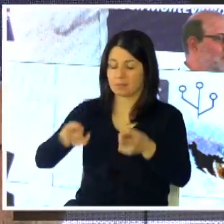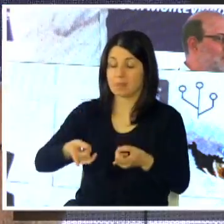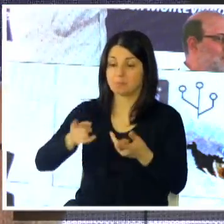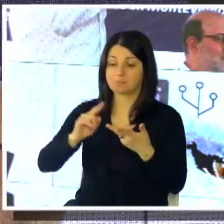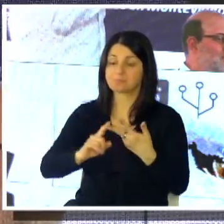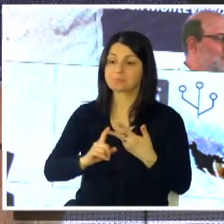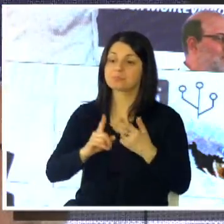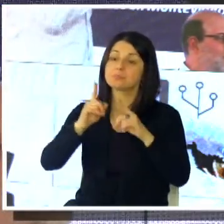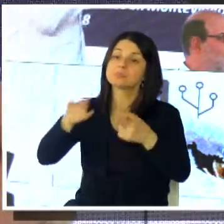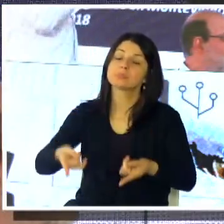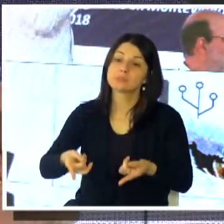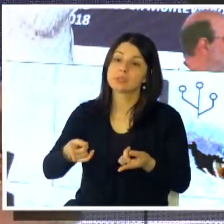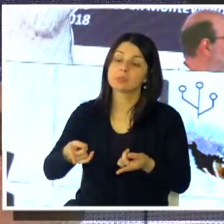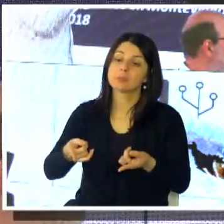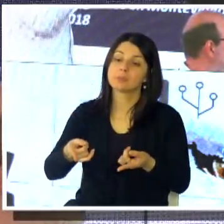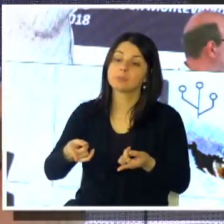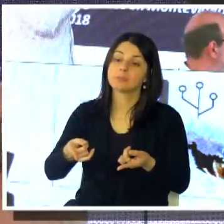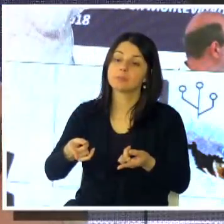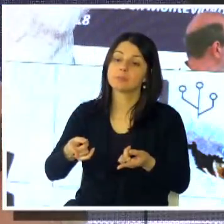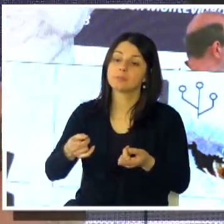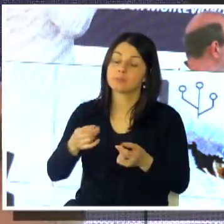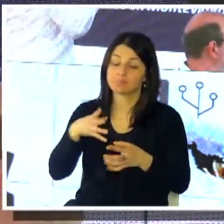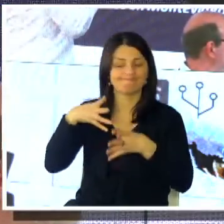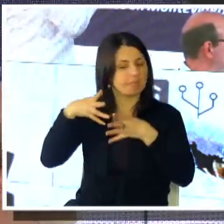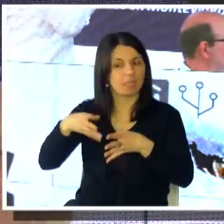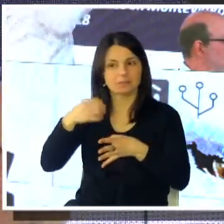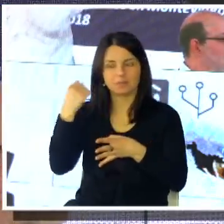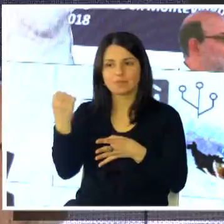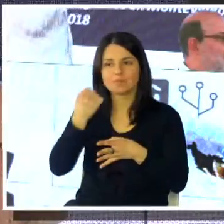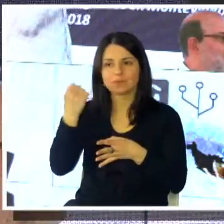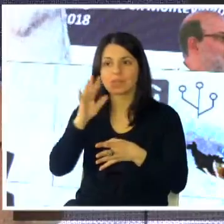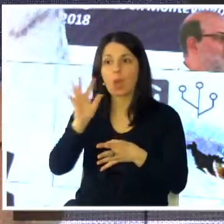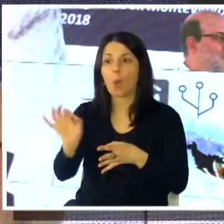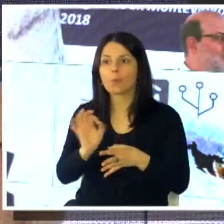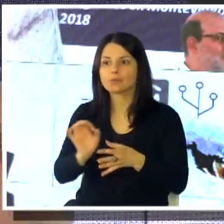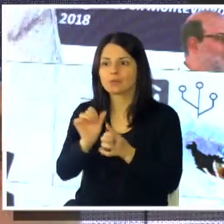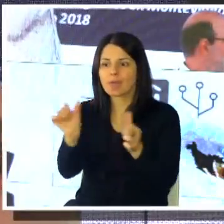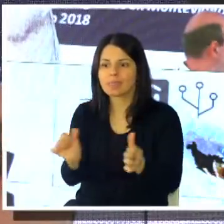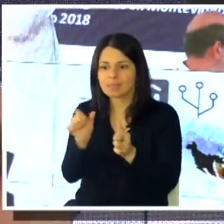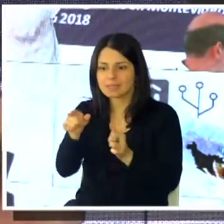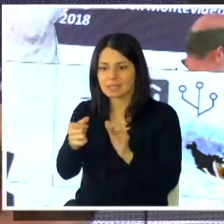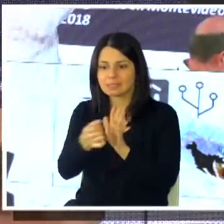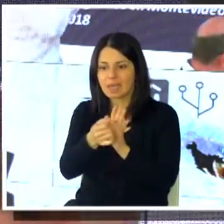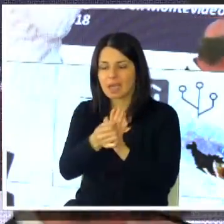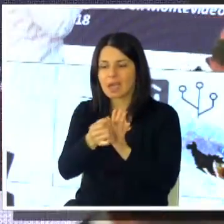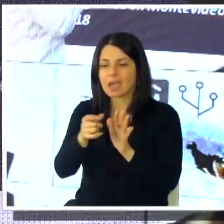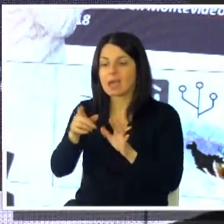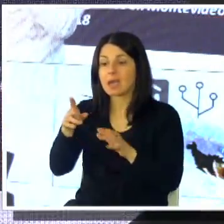bueno, también tuvimos el enorme desafío y la oportunidad de implementar esta plataforma Figuar